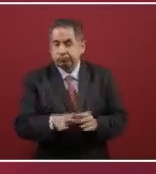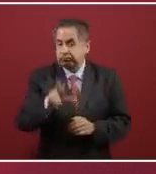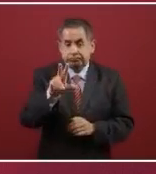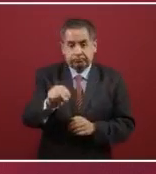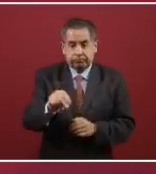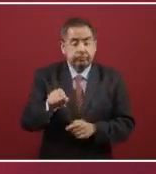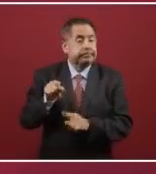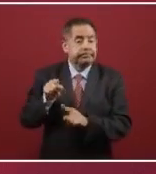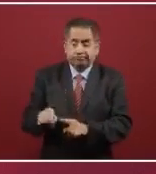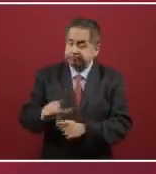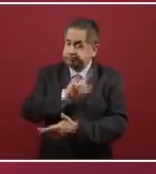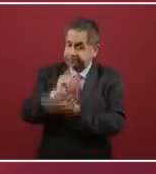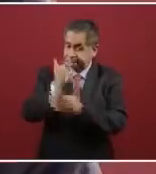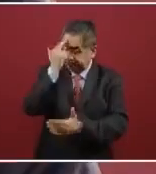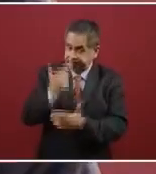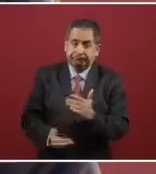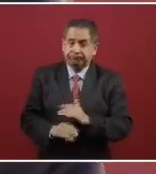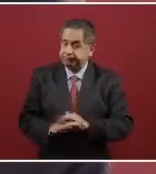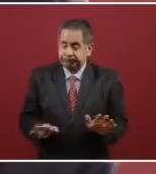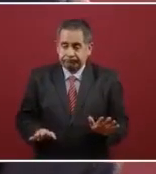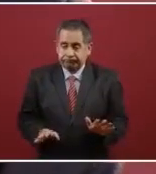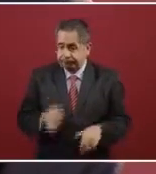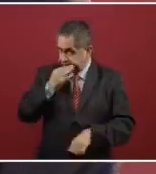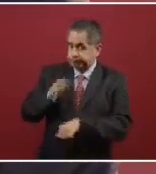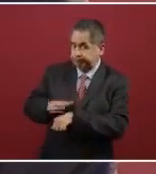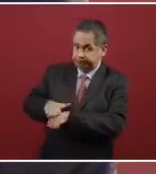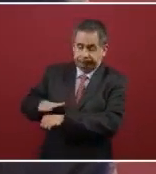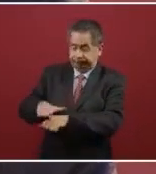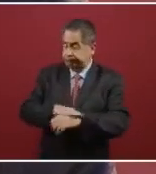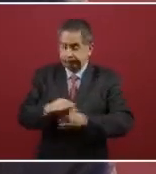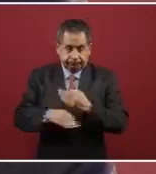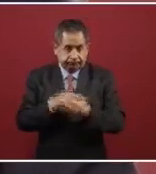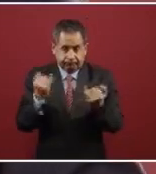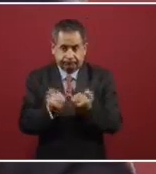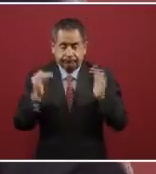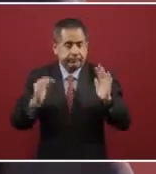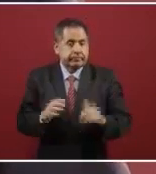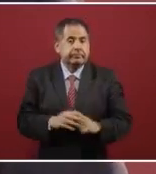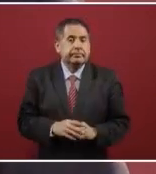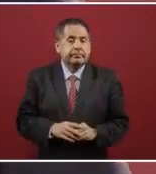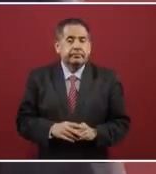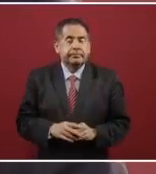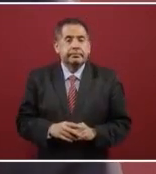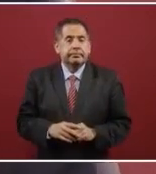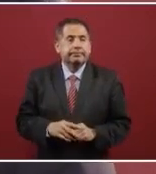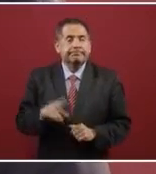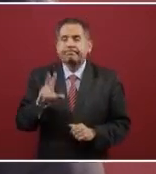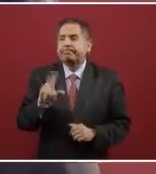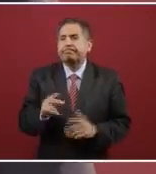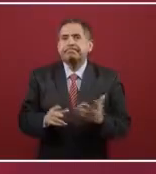va a cometer un delito, también que lo sepan. Entonces, no